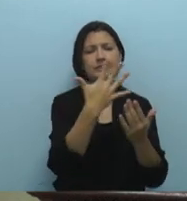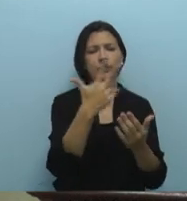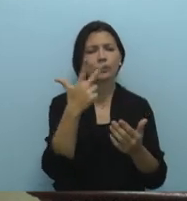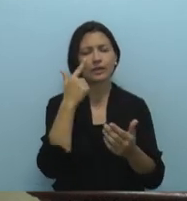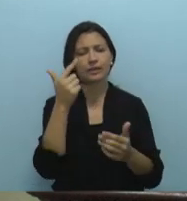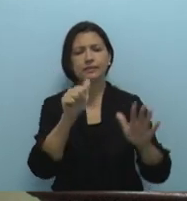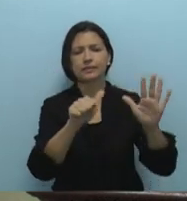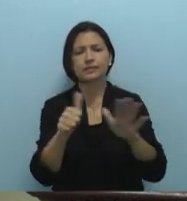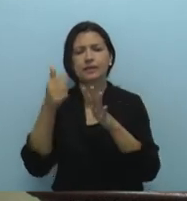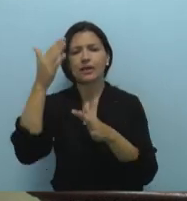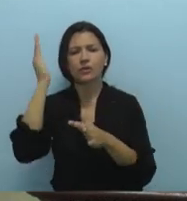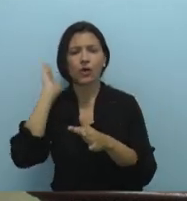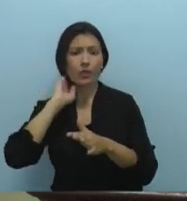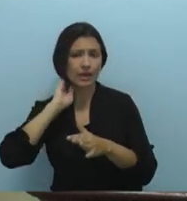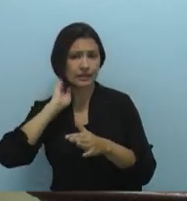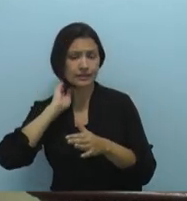53.616, que